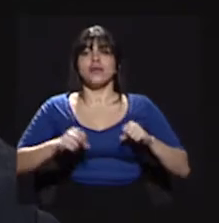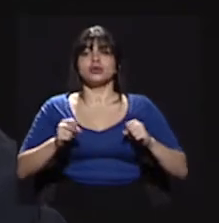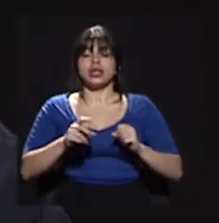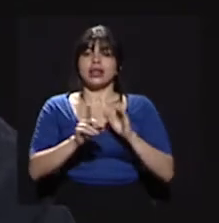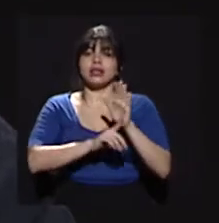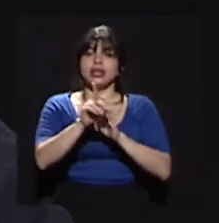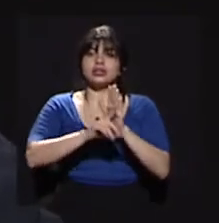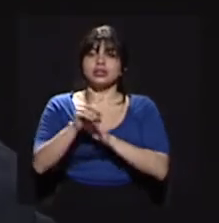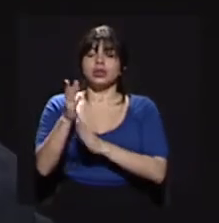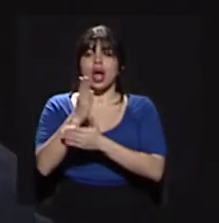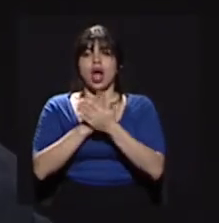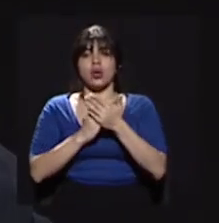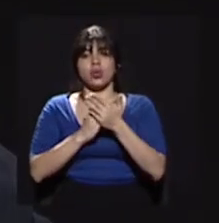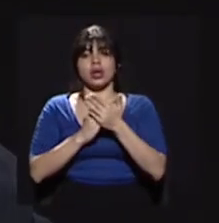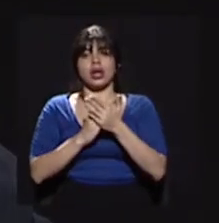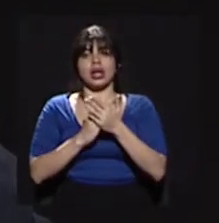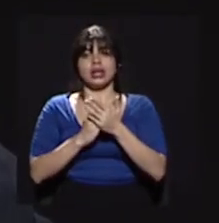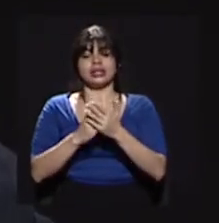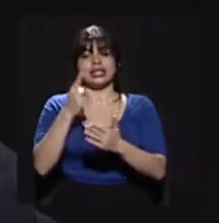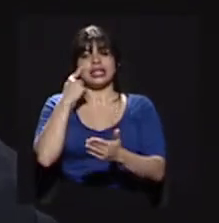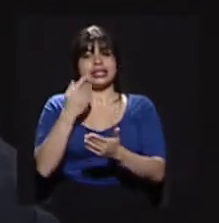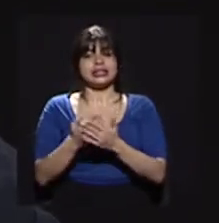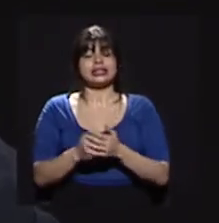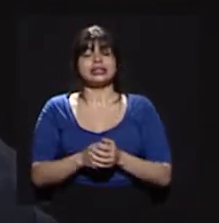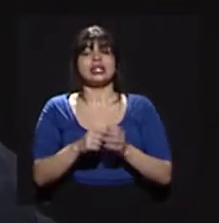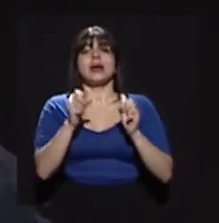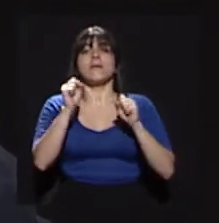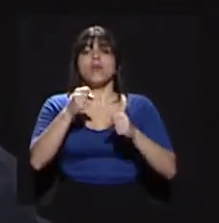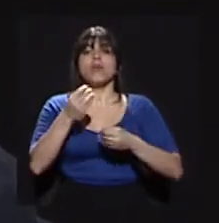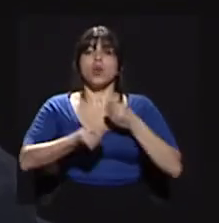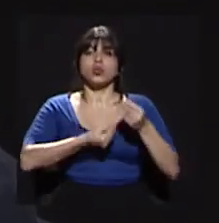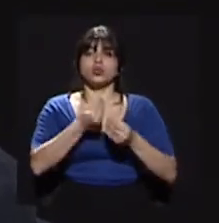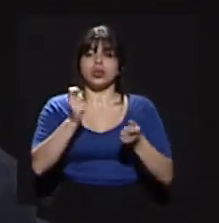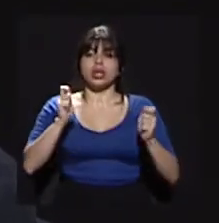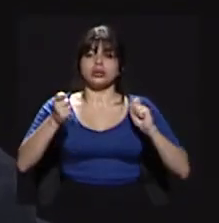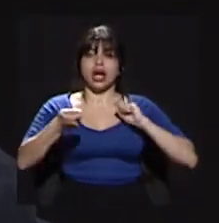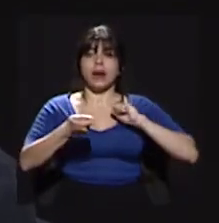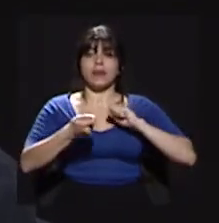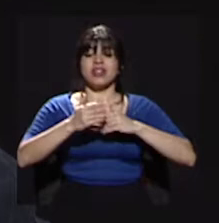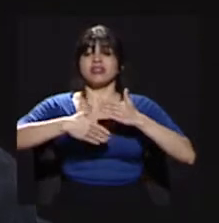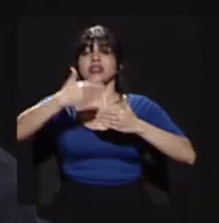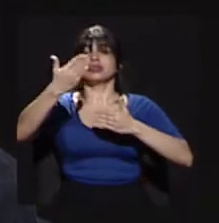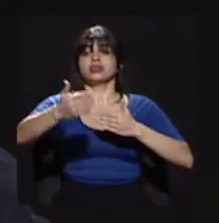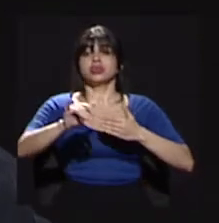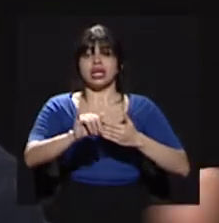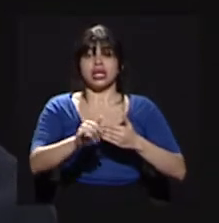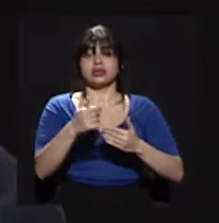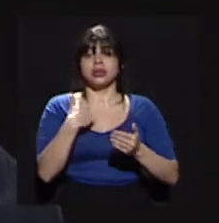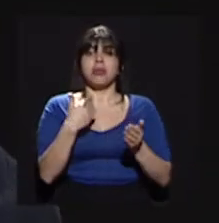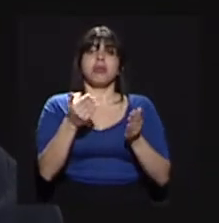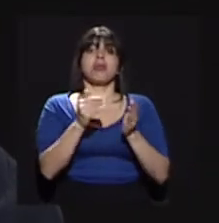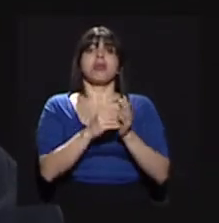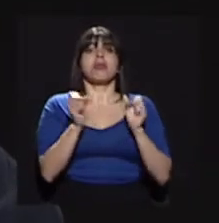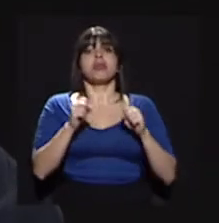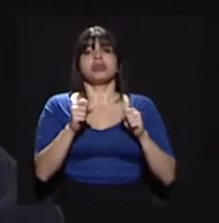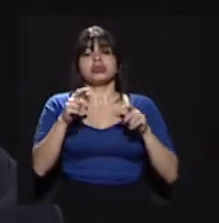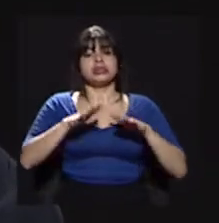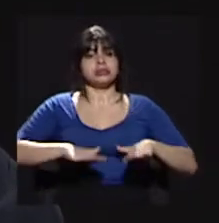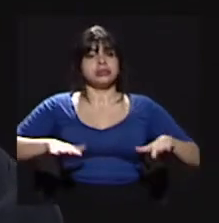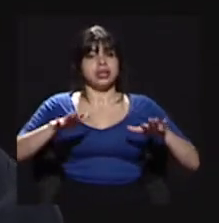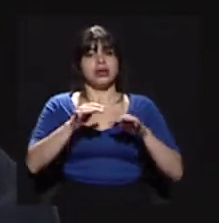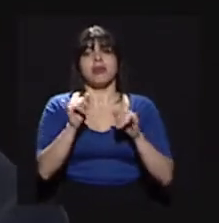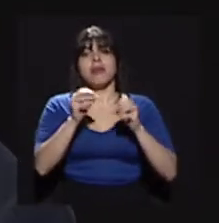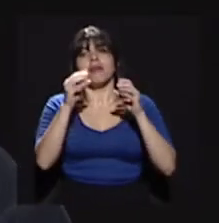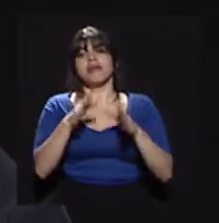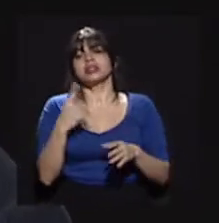desarrollar ciertas tesis y garantizar que haya se produzcan ciertas modificaciones después de eso volvería y probablemente estos espacios hacer el